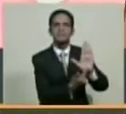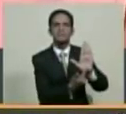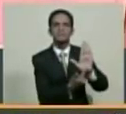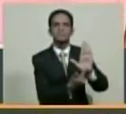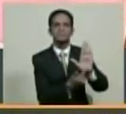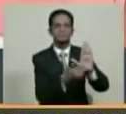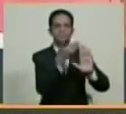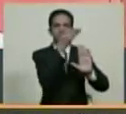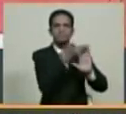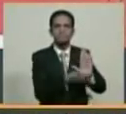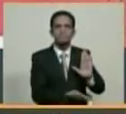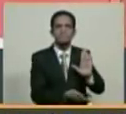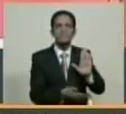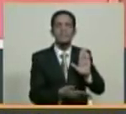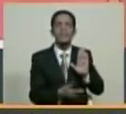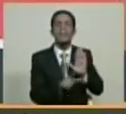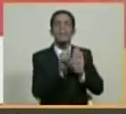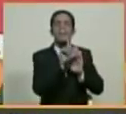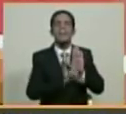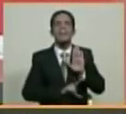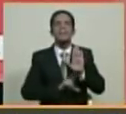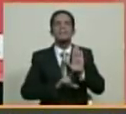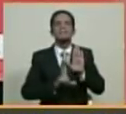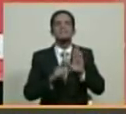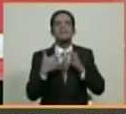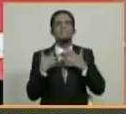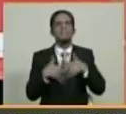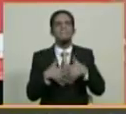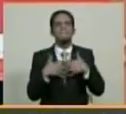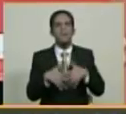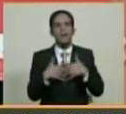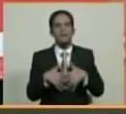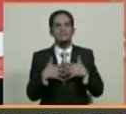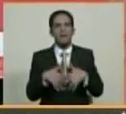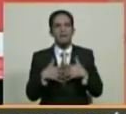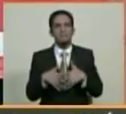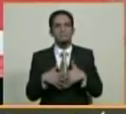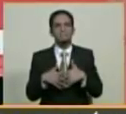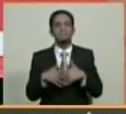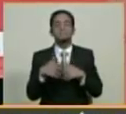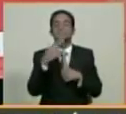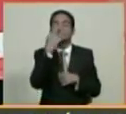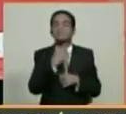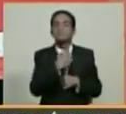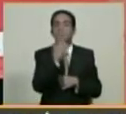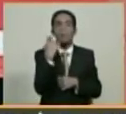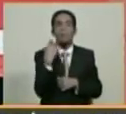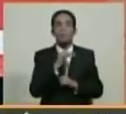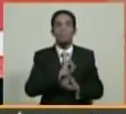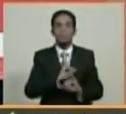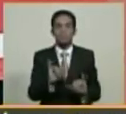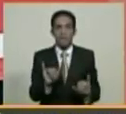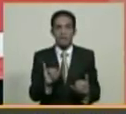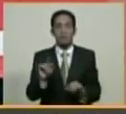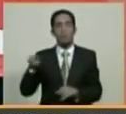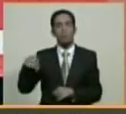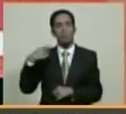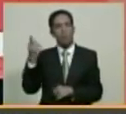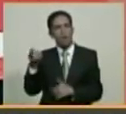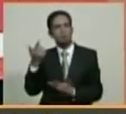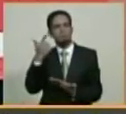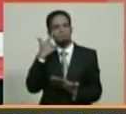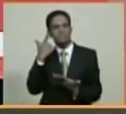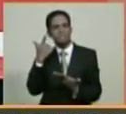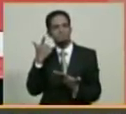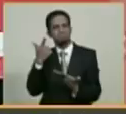la lista de empresas, ¿no?, que se comprometieron luego de revisar las estructuras